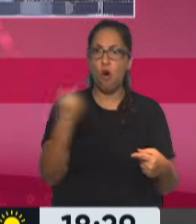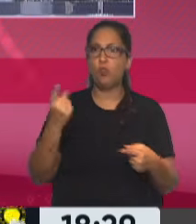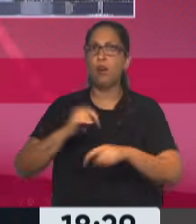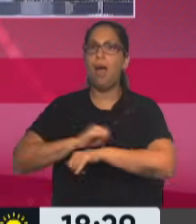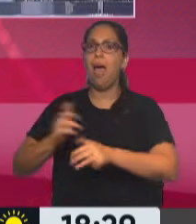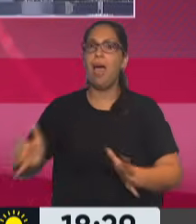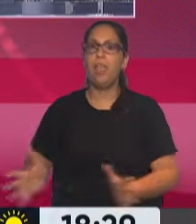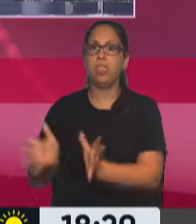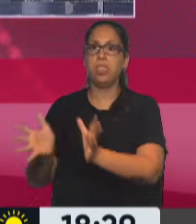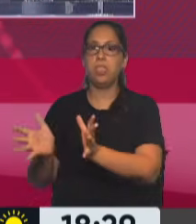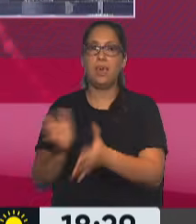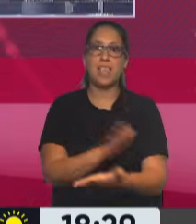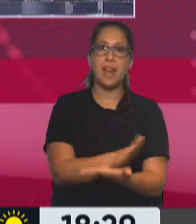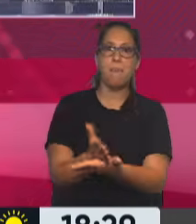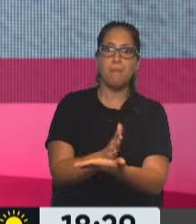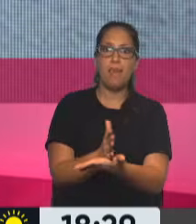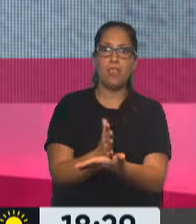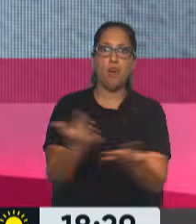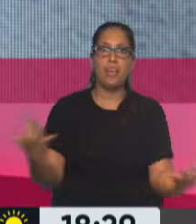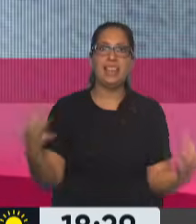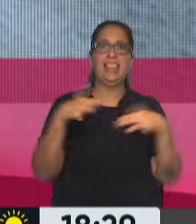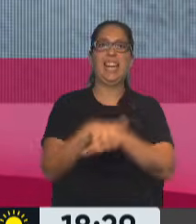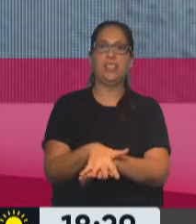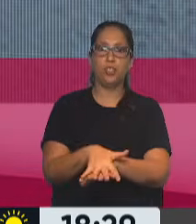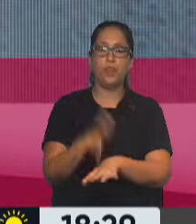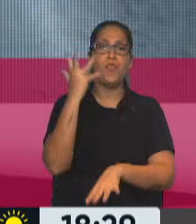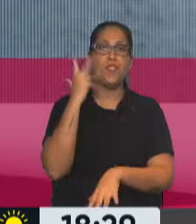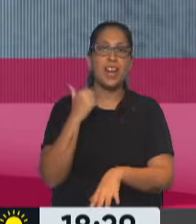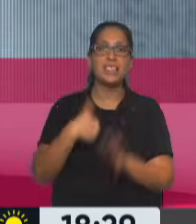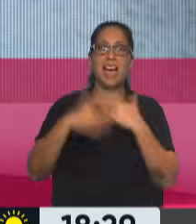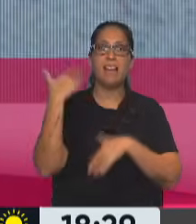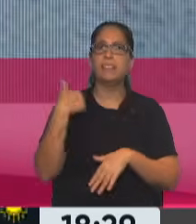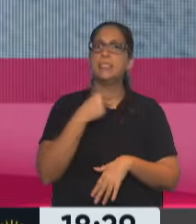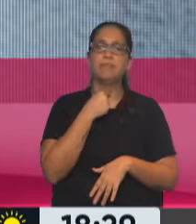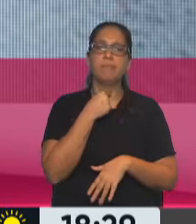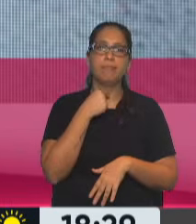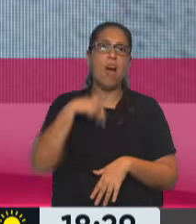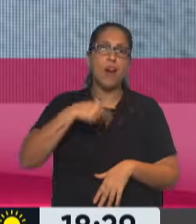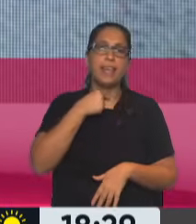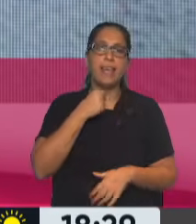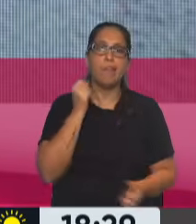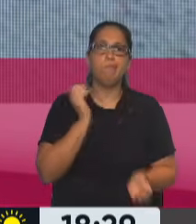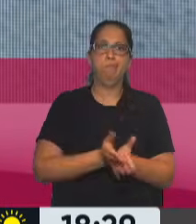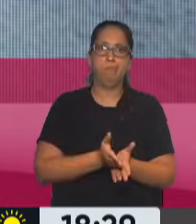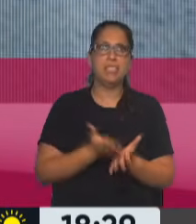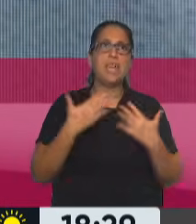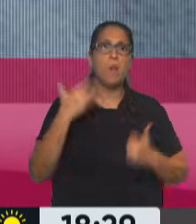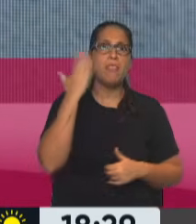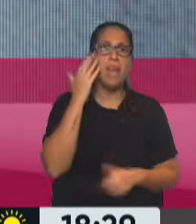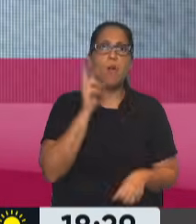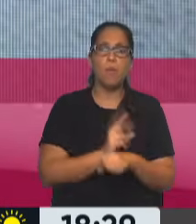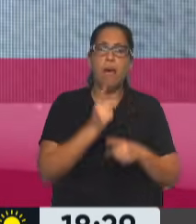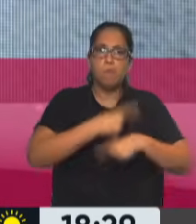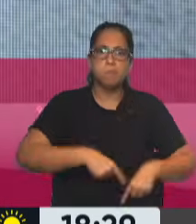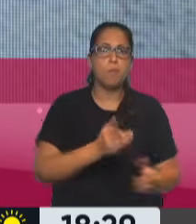promoción. Y en el medio tenés la integración. Francia ha optado por un extremo que es la prohibición, argumentando un tema de salud mental y el desarrollo de un